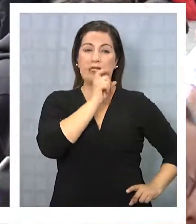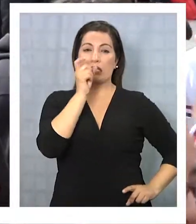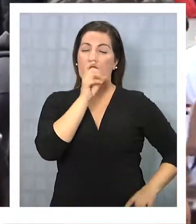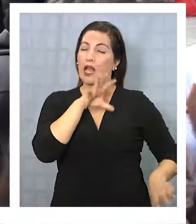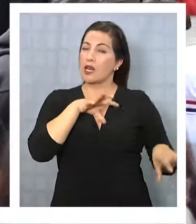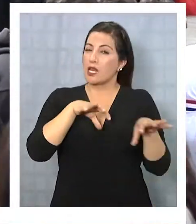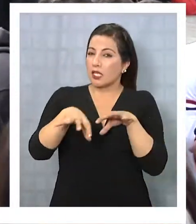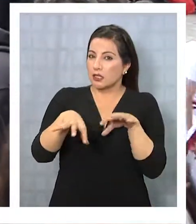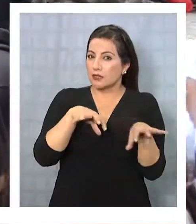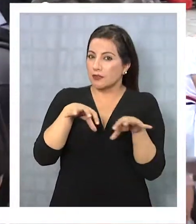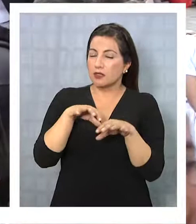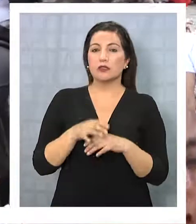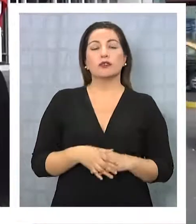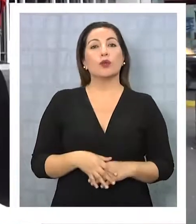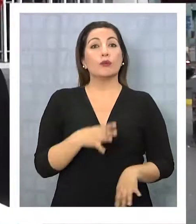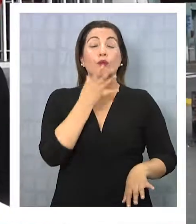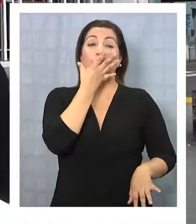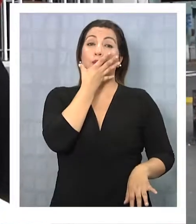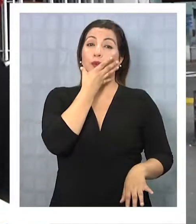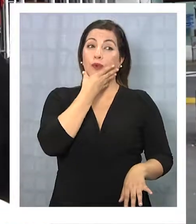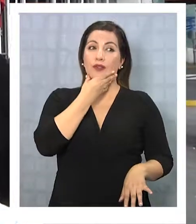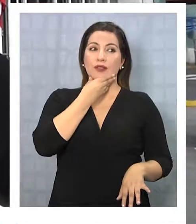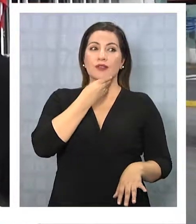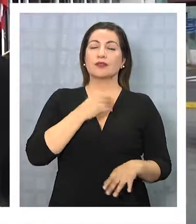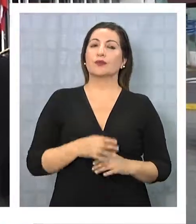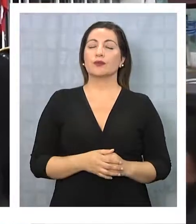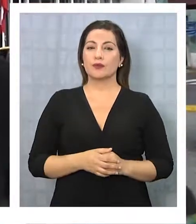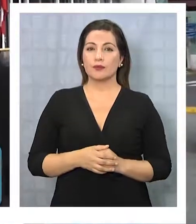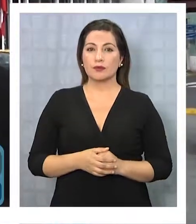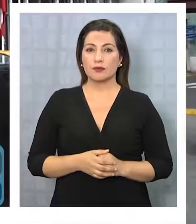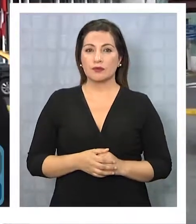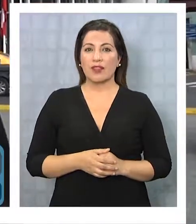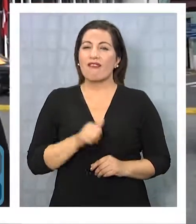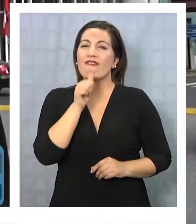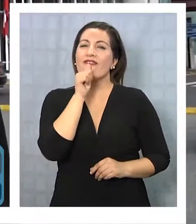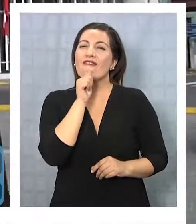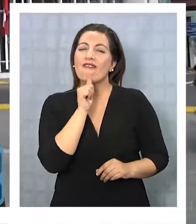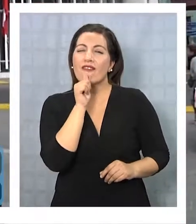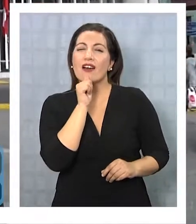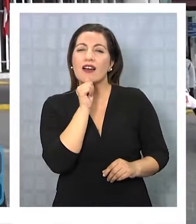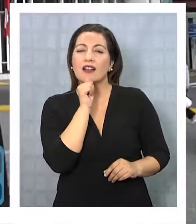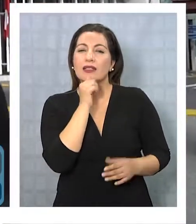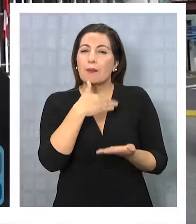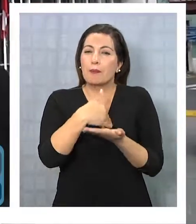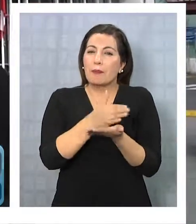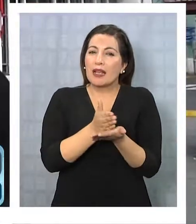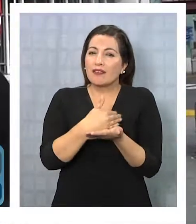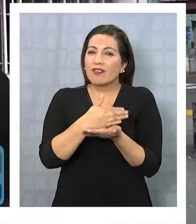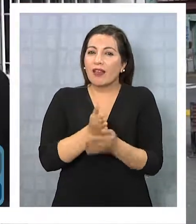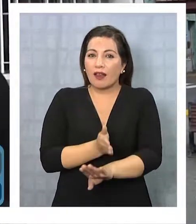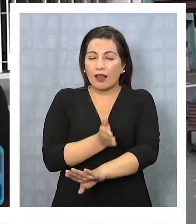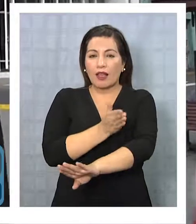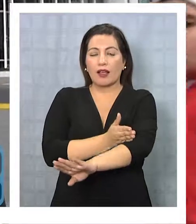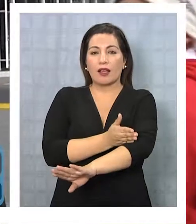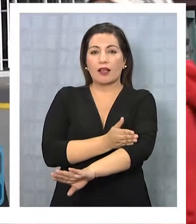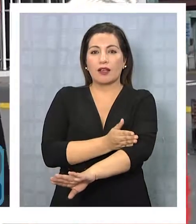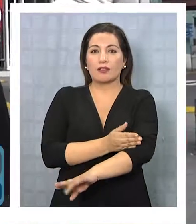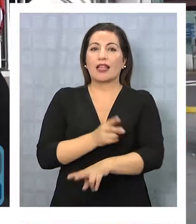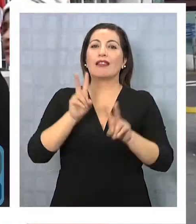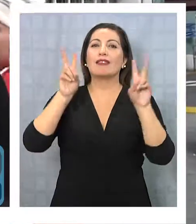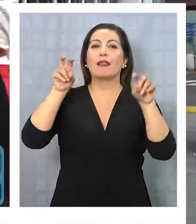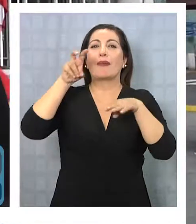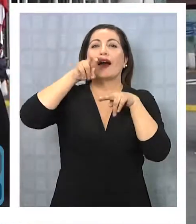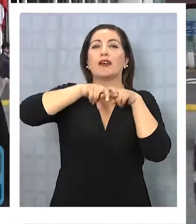la actividad. Muy lindo, falta un poquito más de organización nomás, nada más, en cuanto a los asientos,